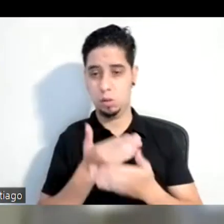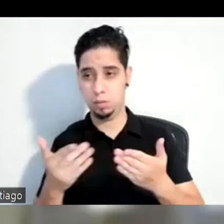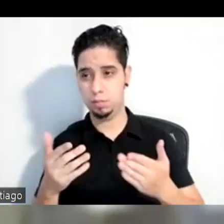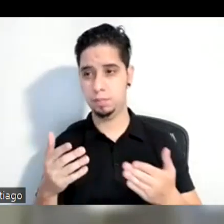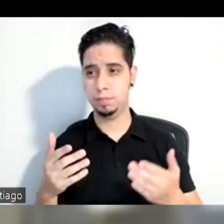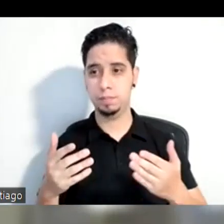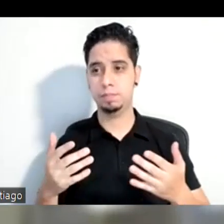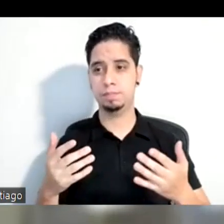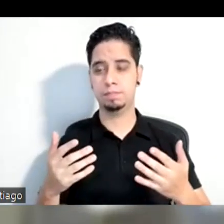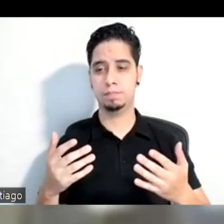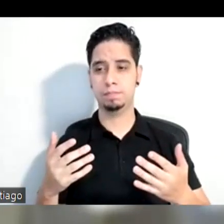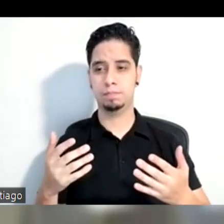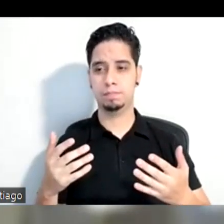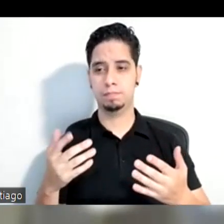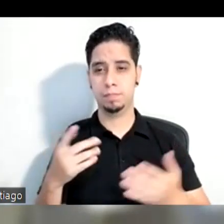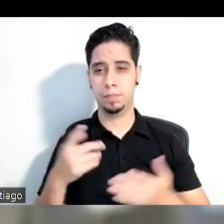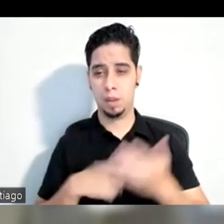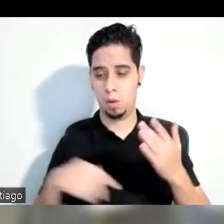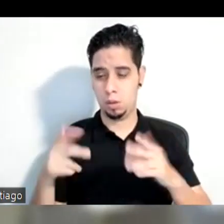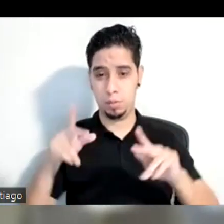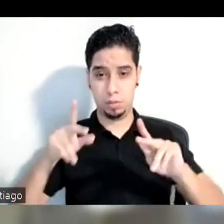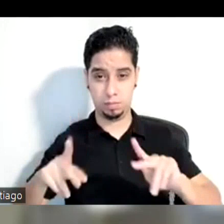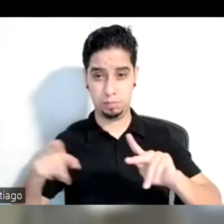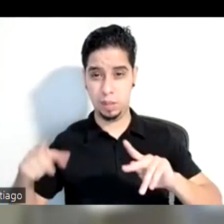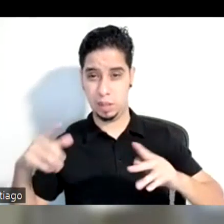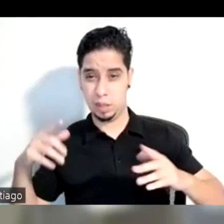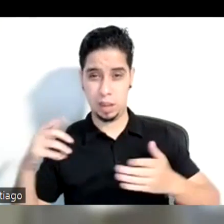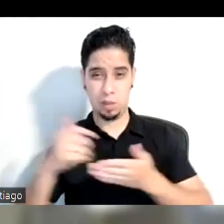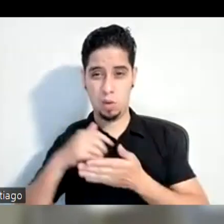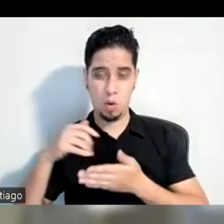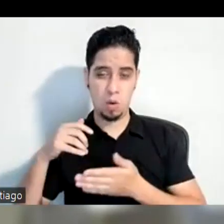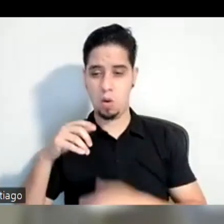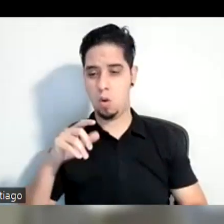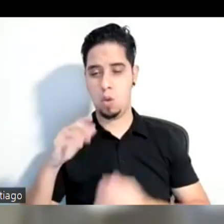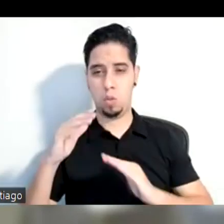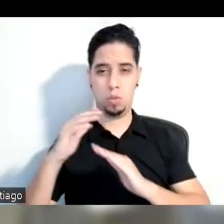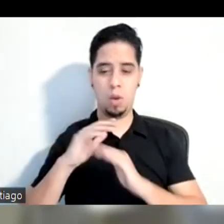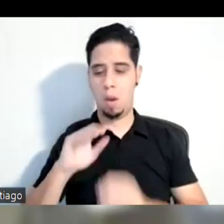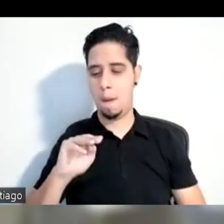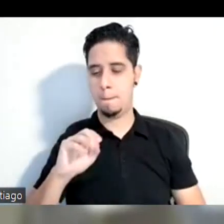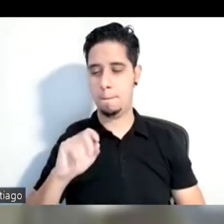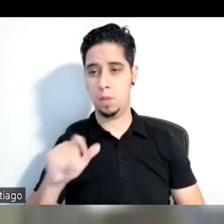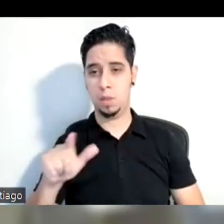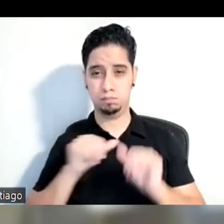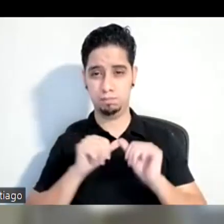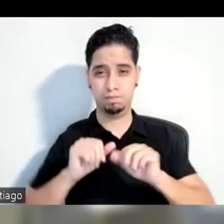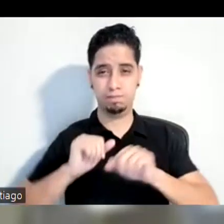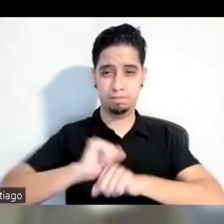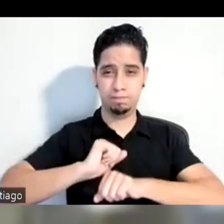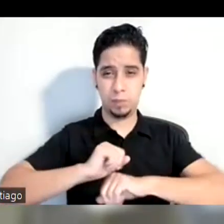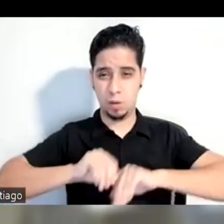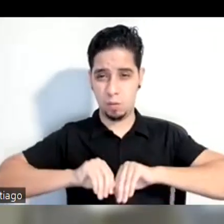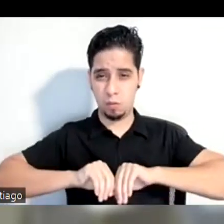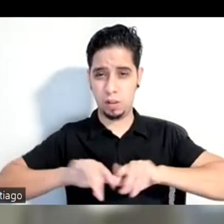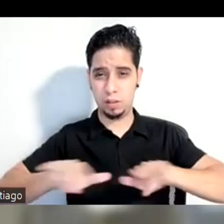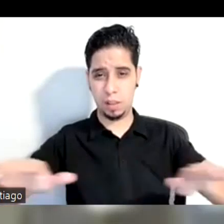persona, ¿verdad? Que desde que salió Top Model hasta ahora, ha seguido trabajando e influenciando